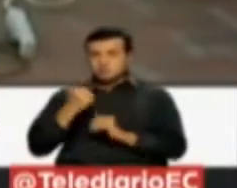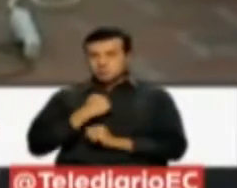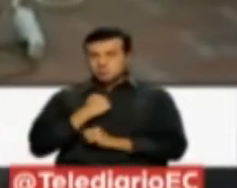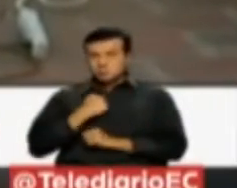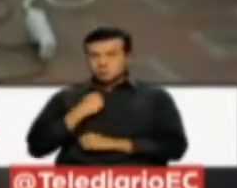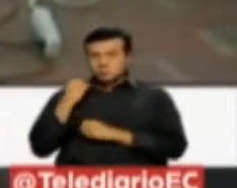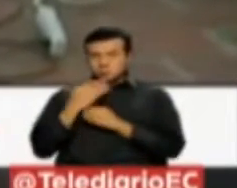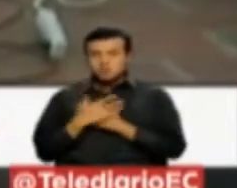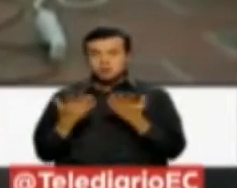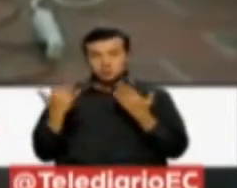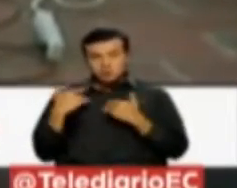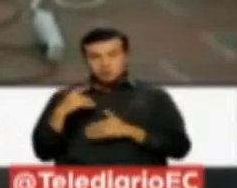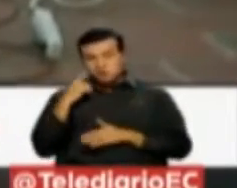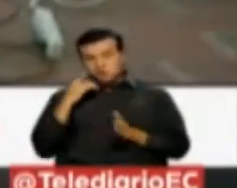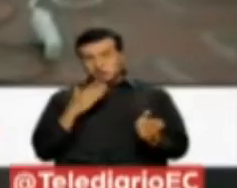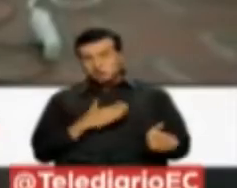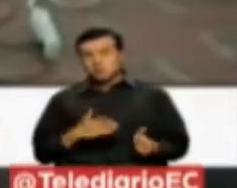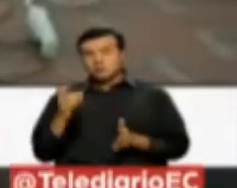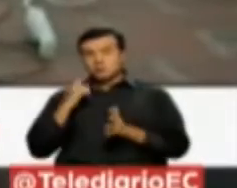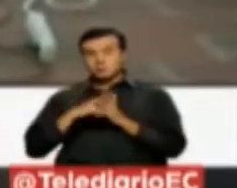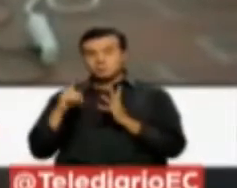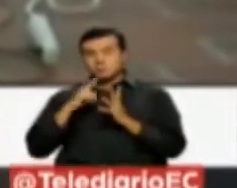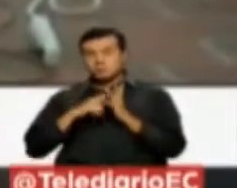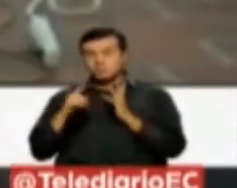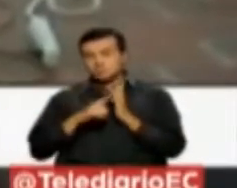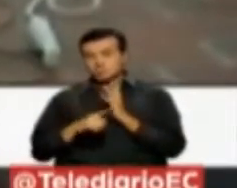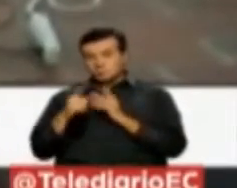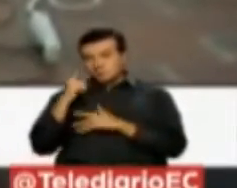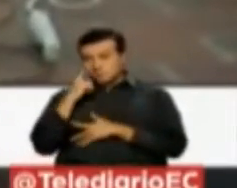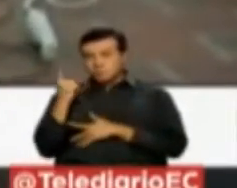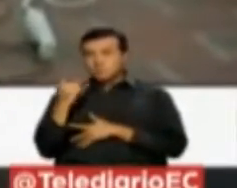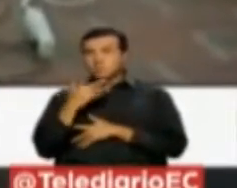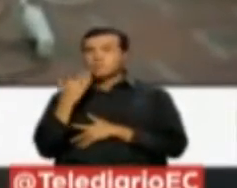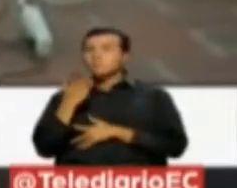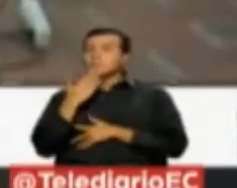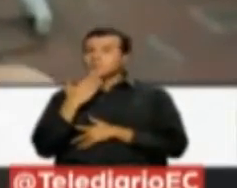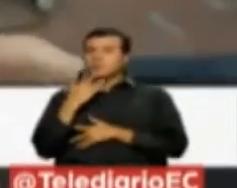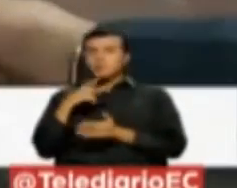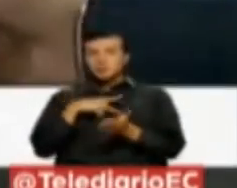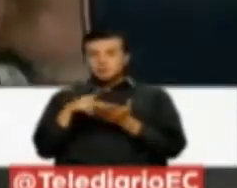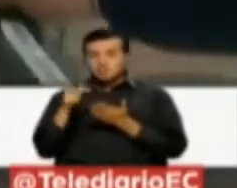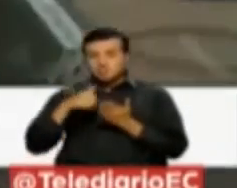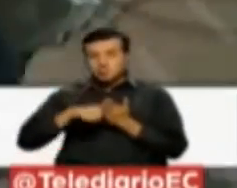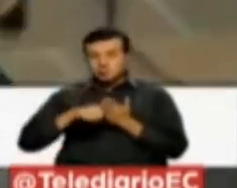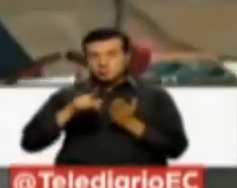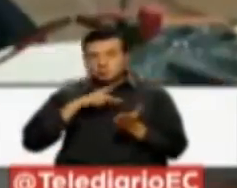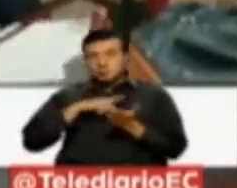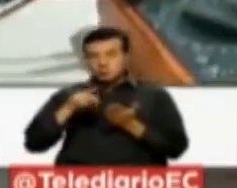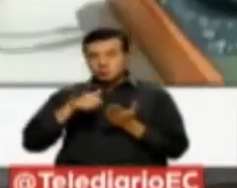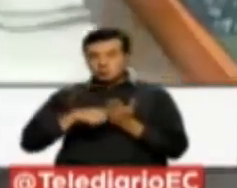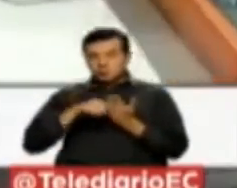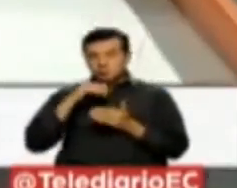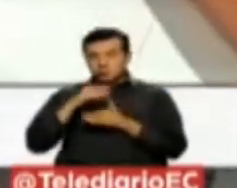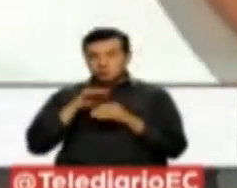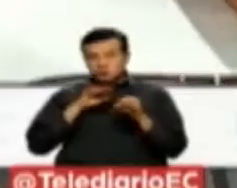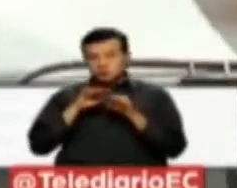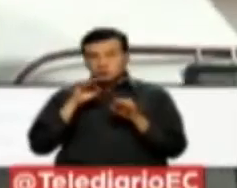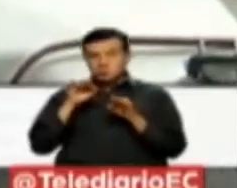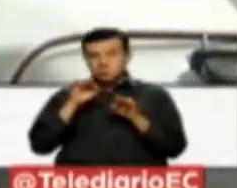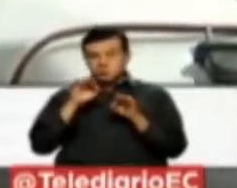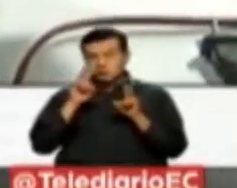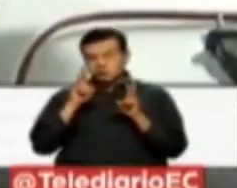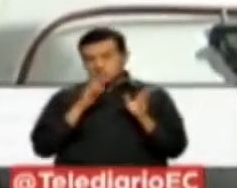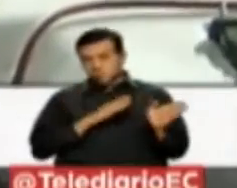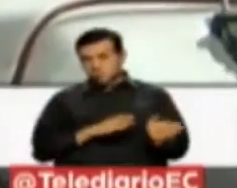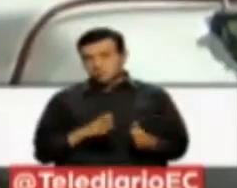aquí. Como pueden ver aquí es lo que estamos hablando, lo que es ID Payer, un sistema para pagos biométricos. Ya más adelante le vamos a poder hablar de